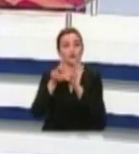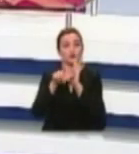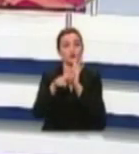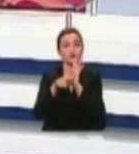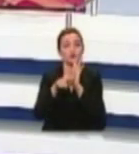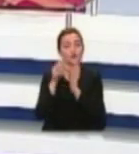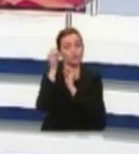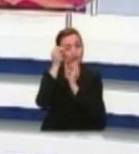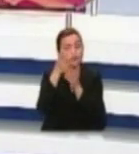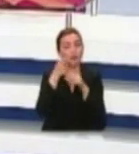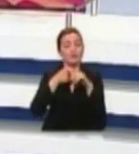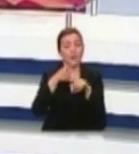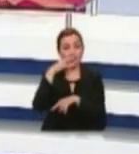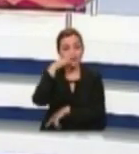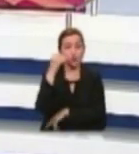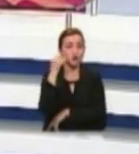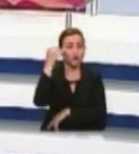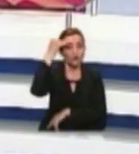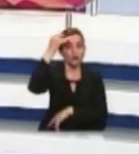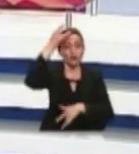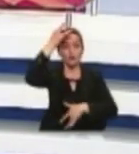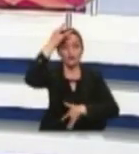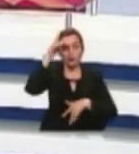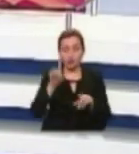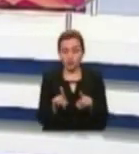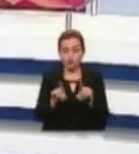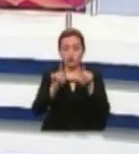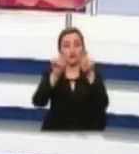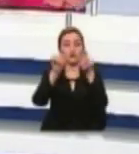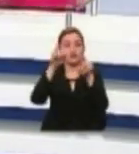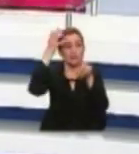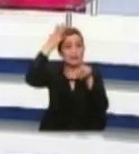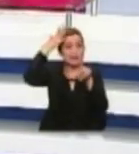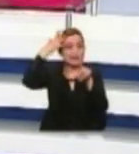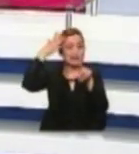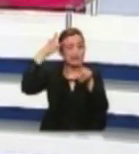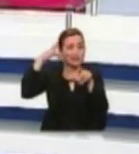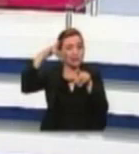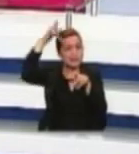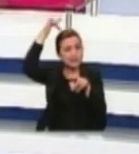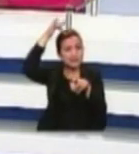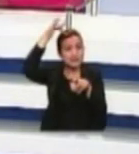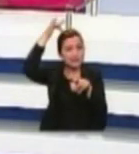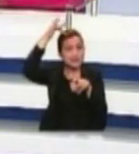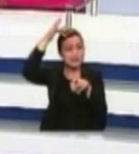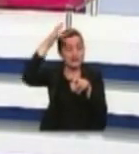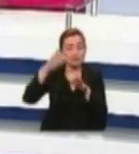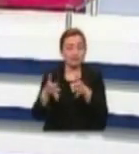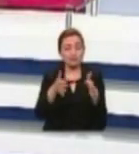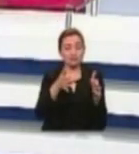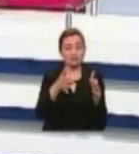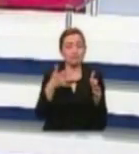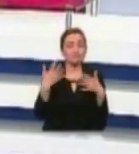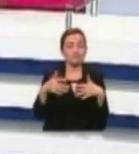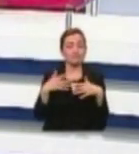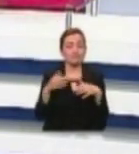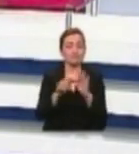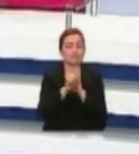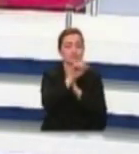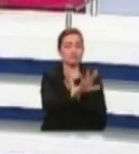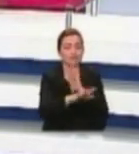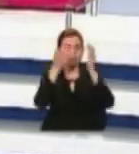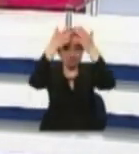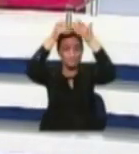8:44, les contamos ahora que varios niños y adultos enfermos de cáncer que perdieron su cabello producto de los tratamientos oncológicos recibieron pelucas por parte